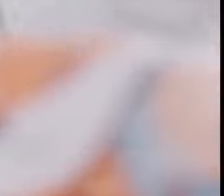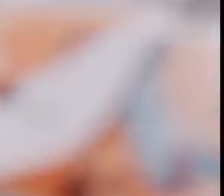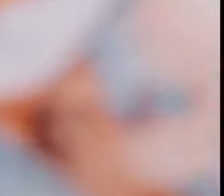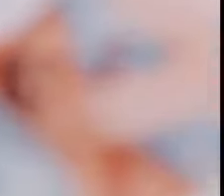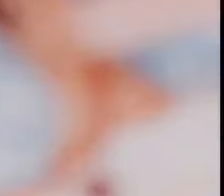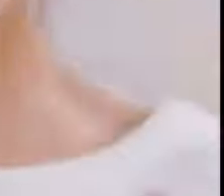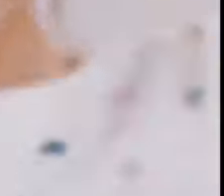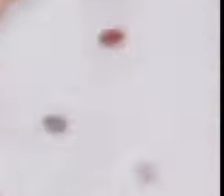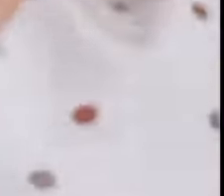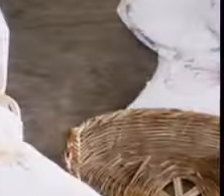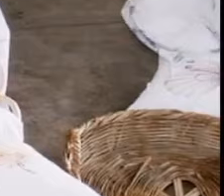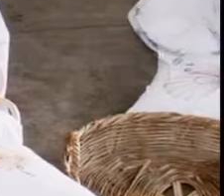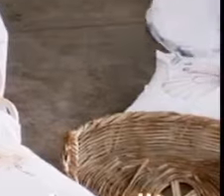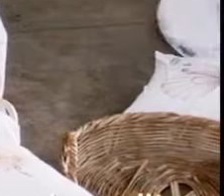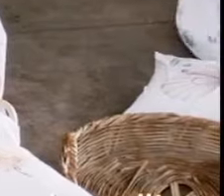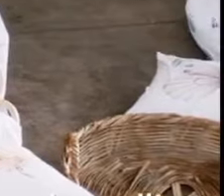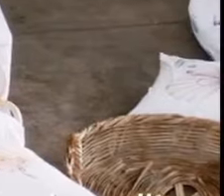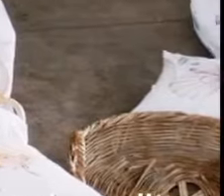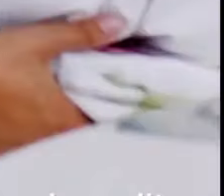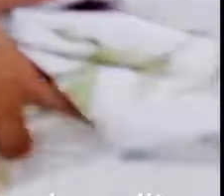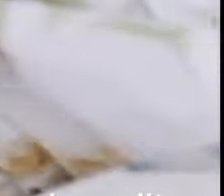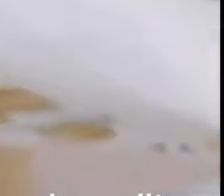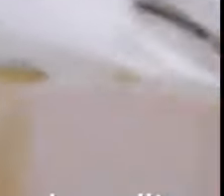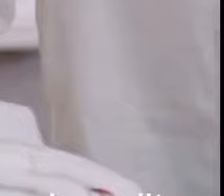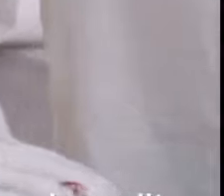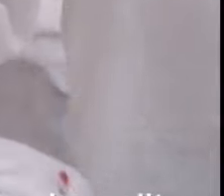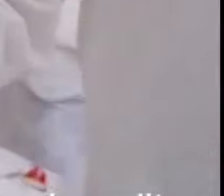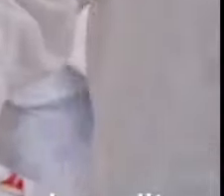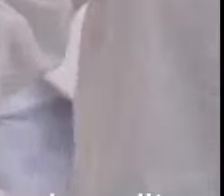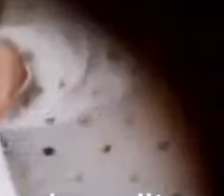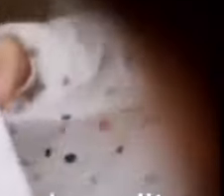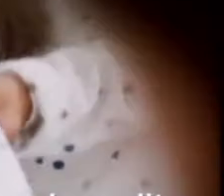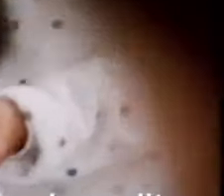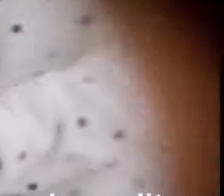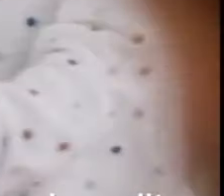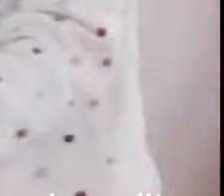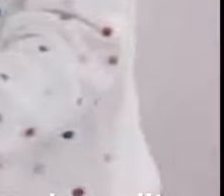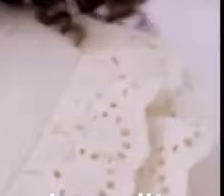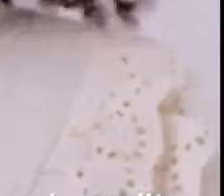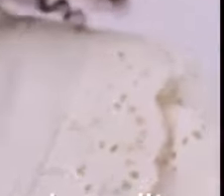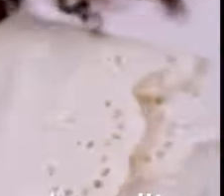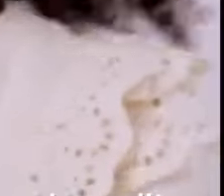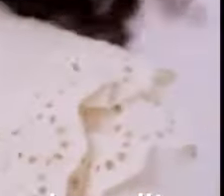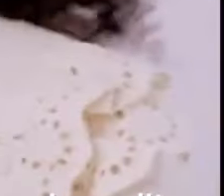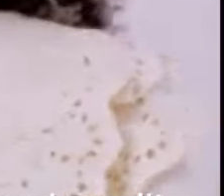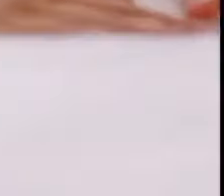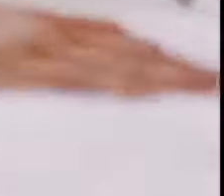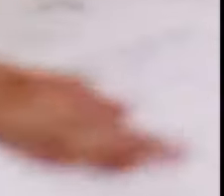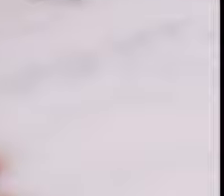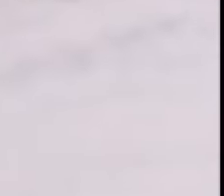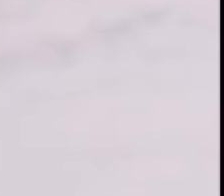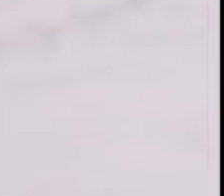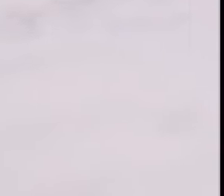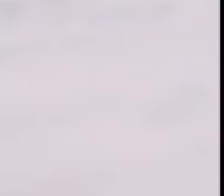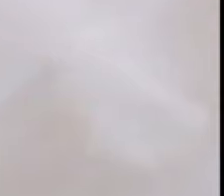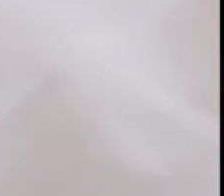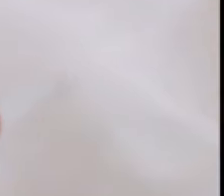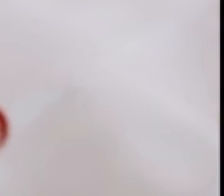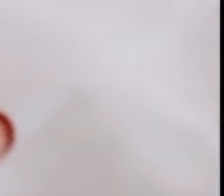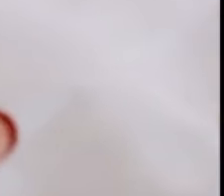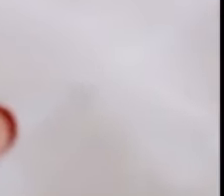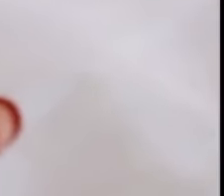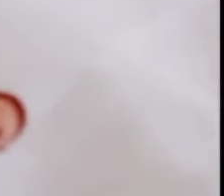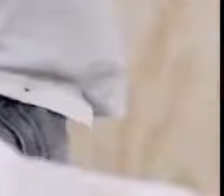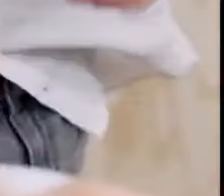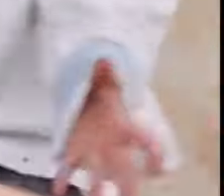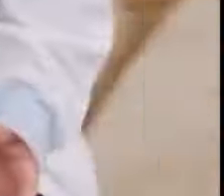Yeah. ¿Alguien quiere ayuda? Sí. Mi mamá hace la cama muy ordenadita, pero yo la hago así. ¿Ves que tiene